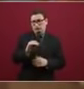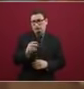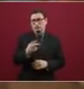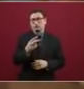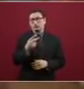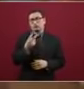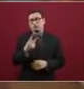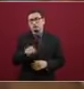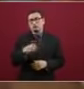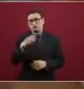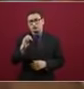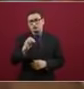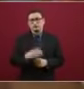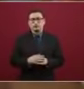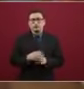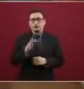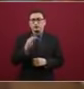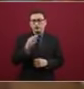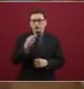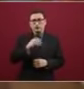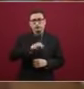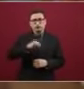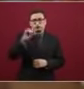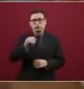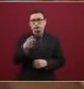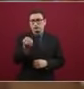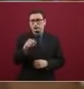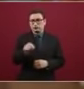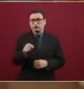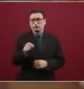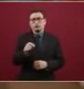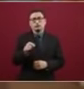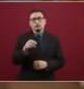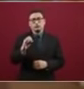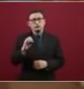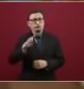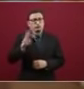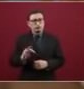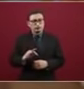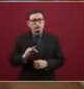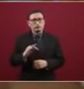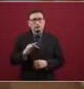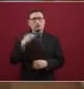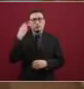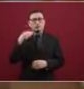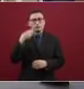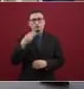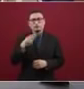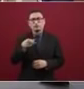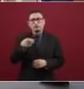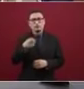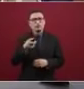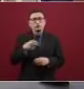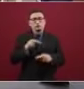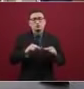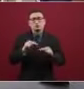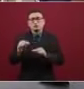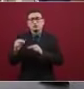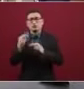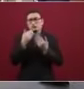92.0. En febrero se dispara a 99.0%. En el mes de marzo ya no tenemos